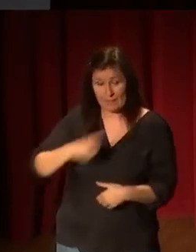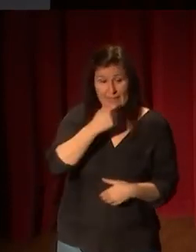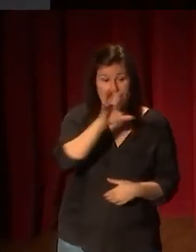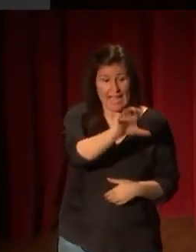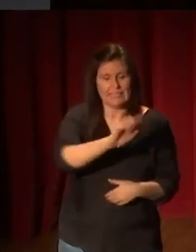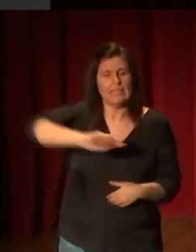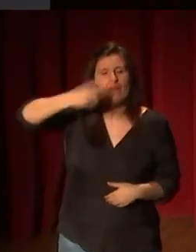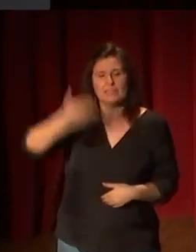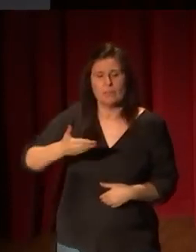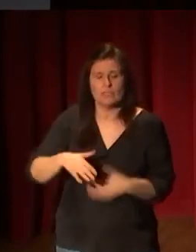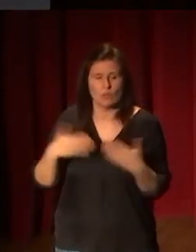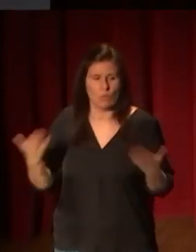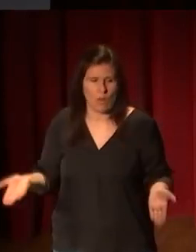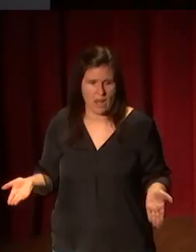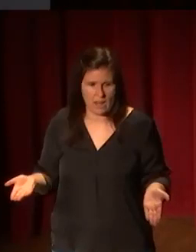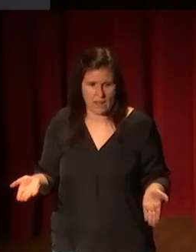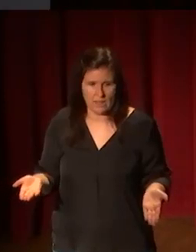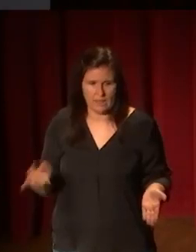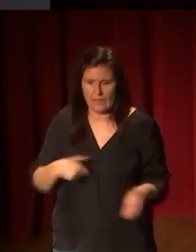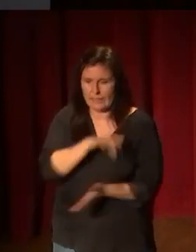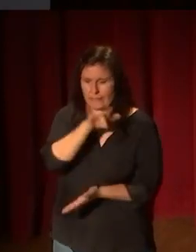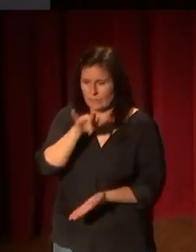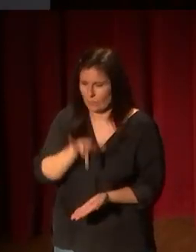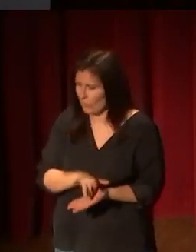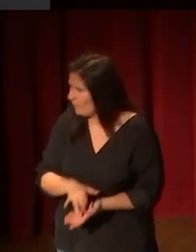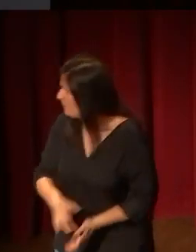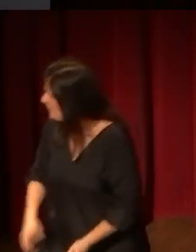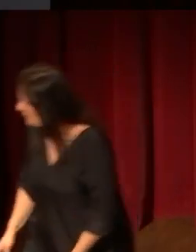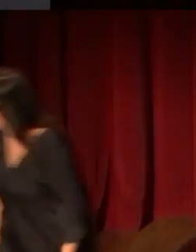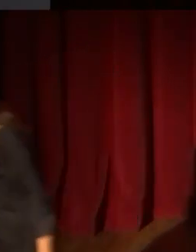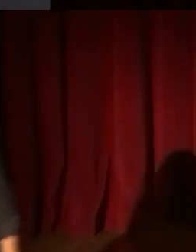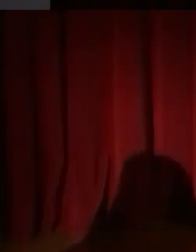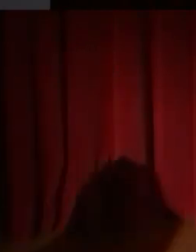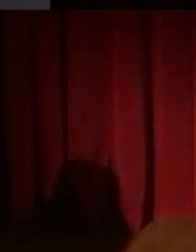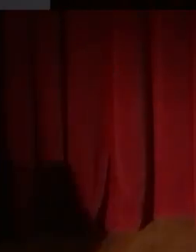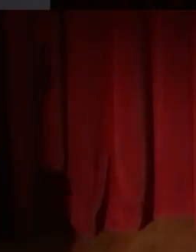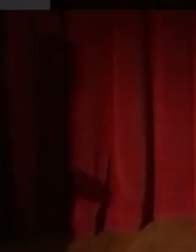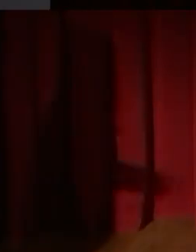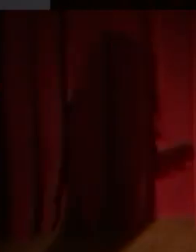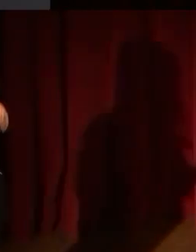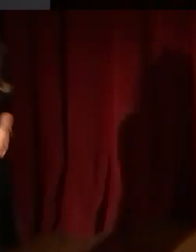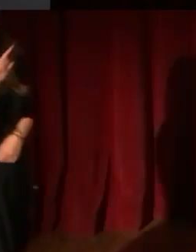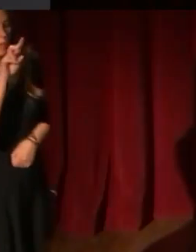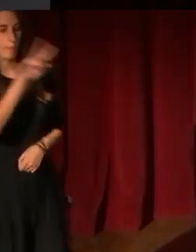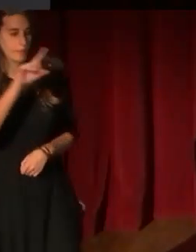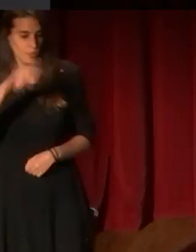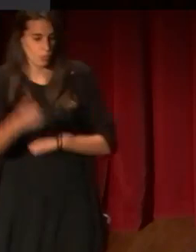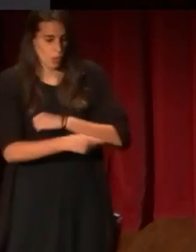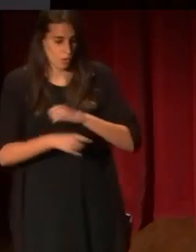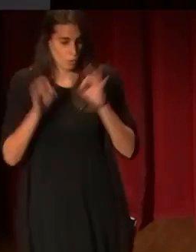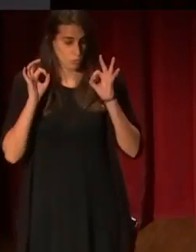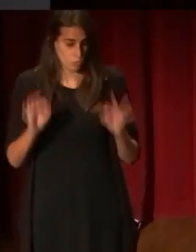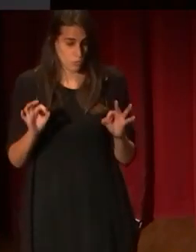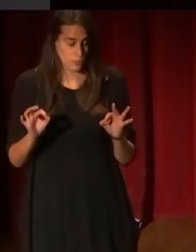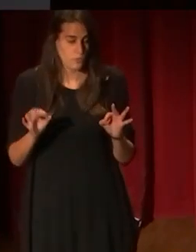importante y la que tuvo lugar el 21 de agosto que